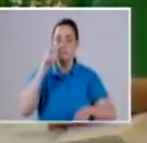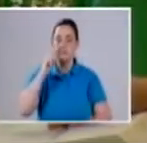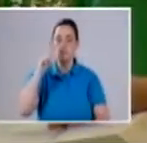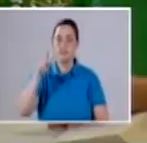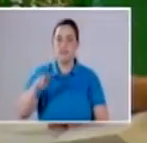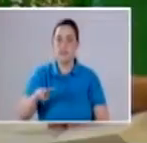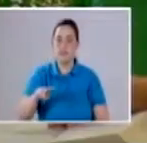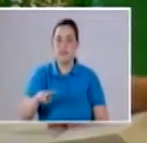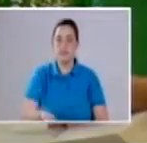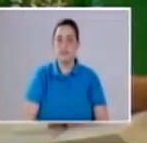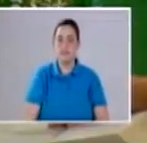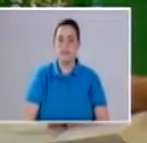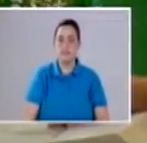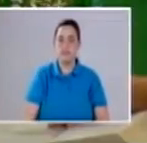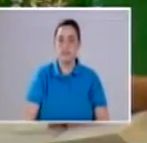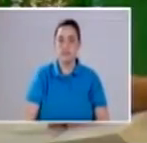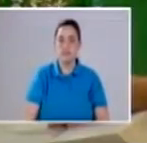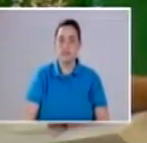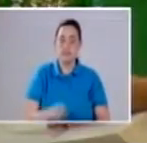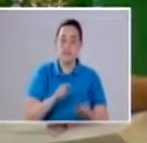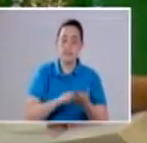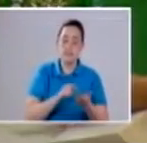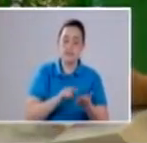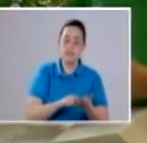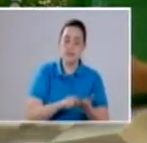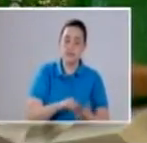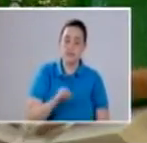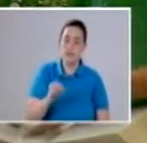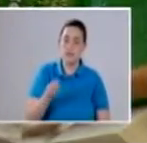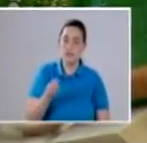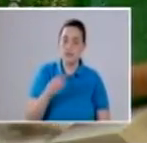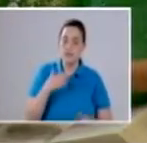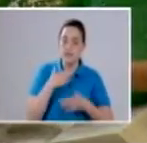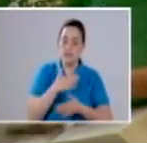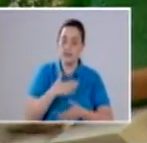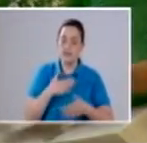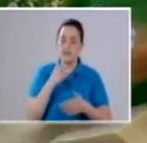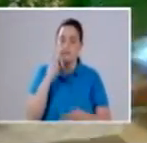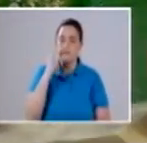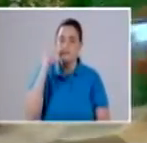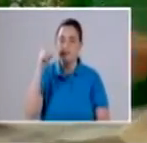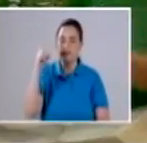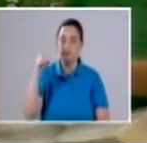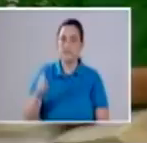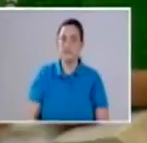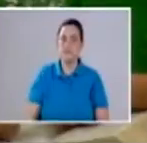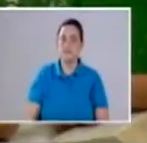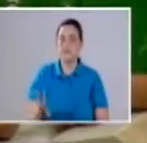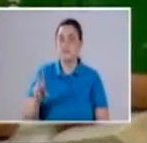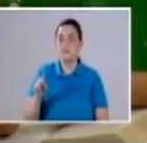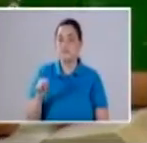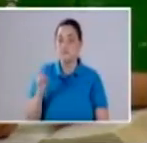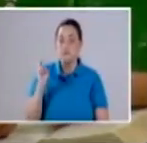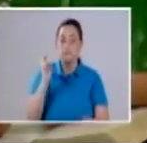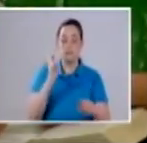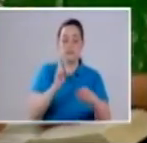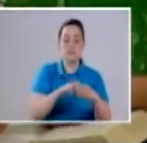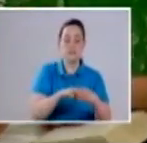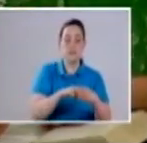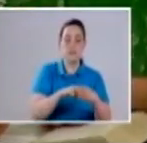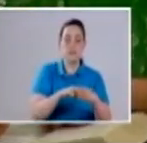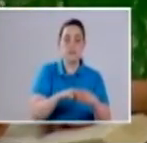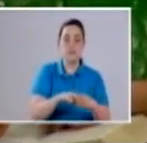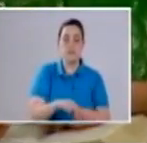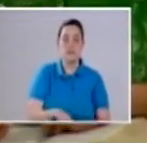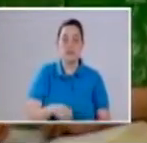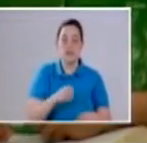verdad, examinando qué es lo que agrada al Señor, y no participéis en las